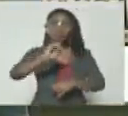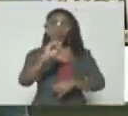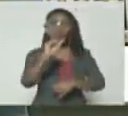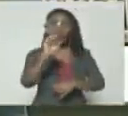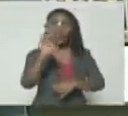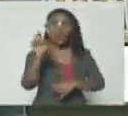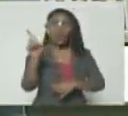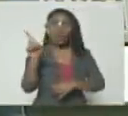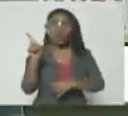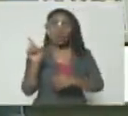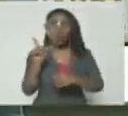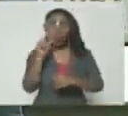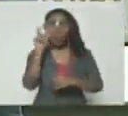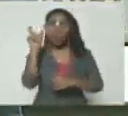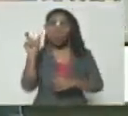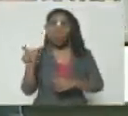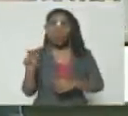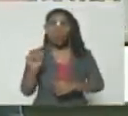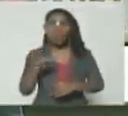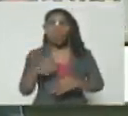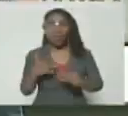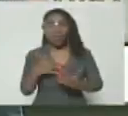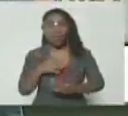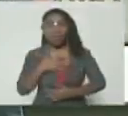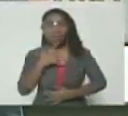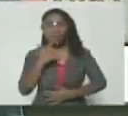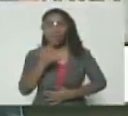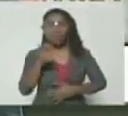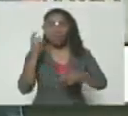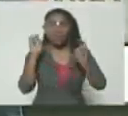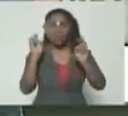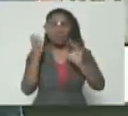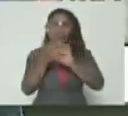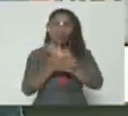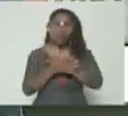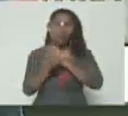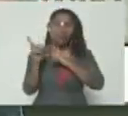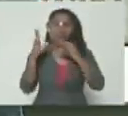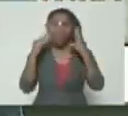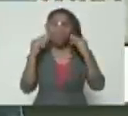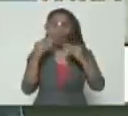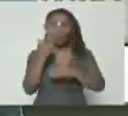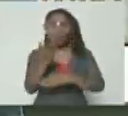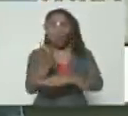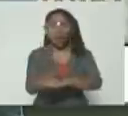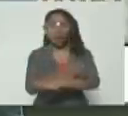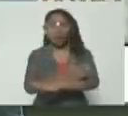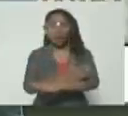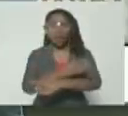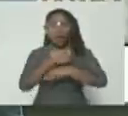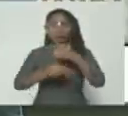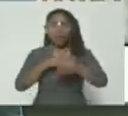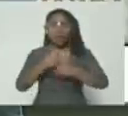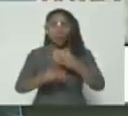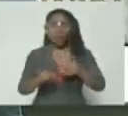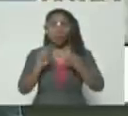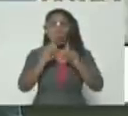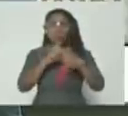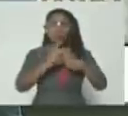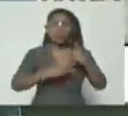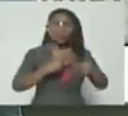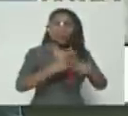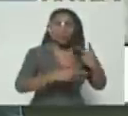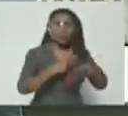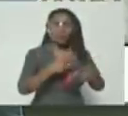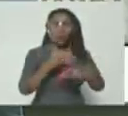José Salón. ¿Qué nos puede indicar en relación a esas experiencias que usted ha tenido como productor